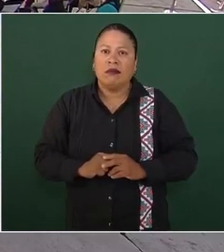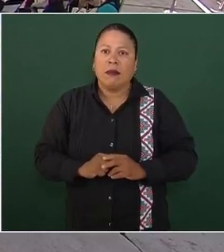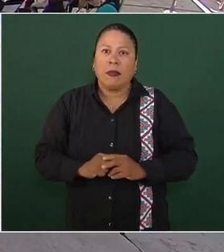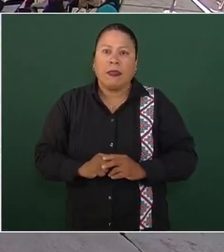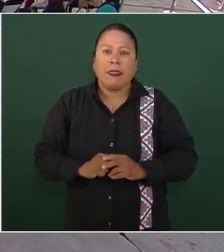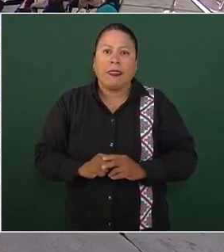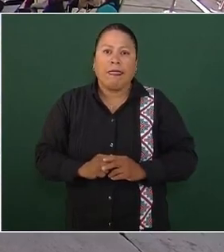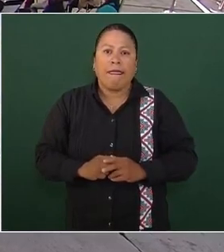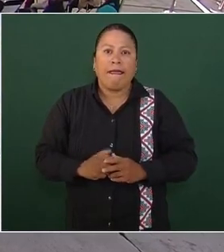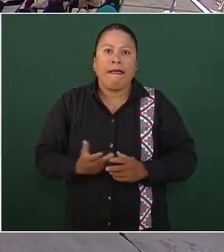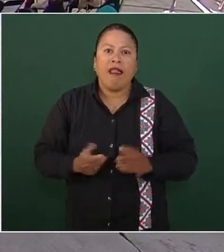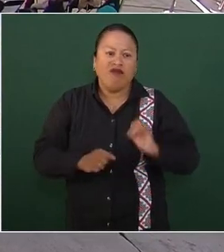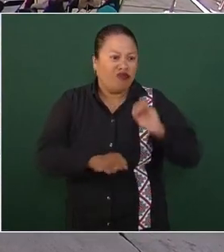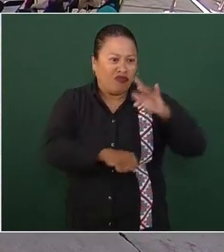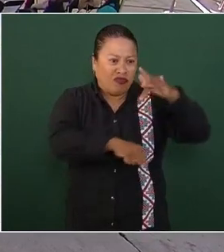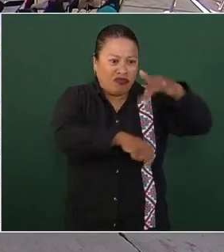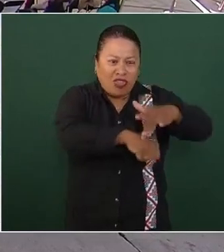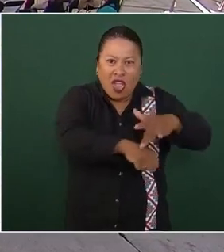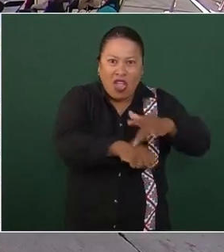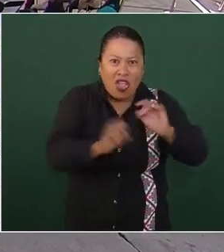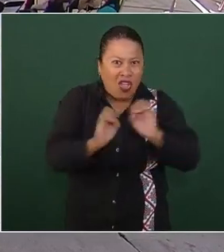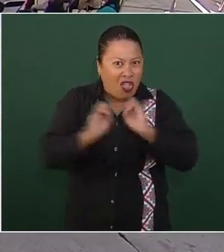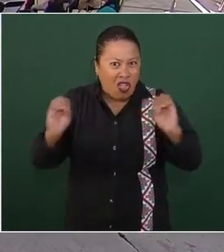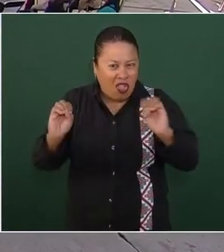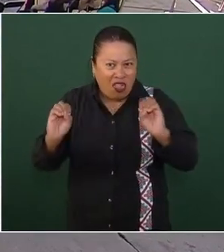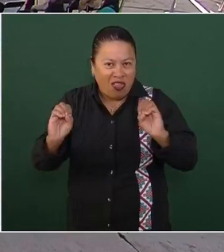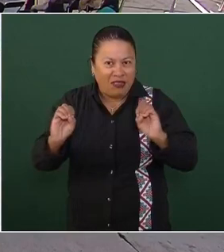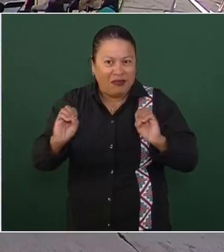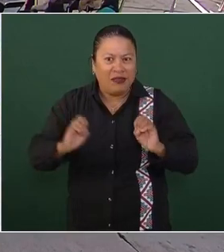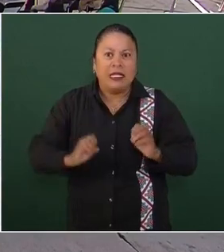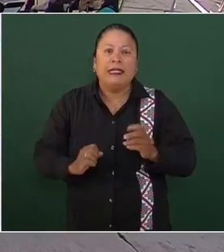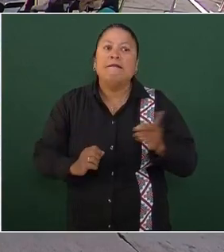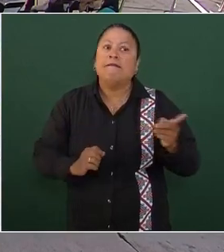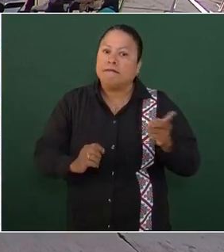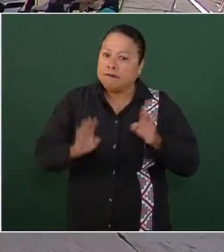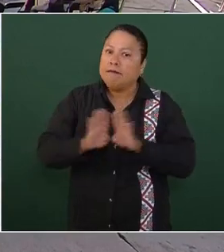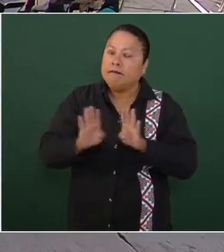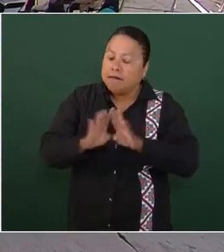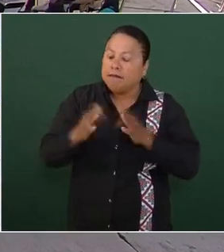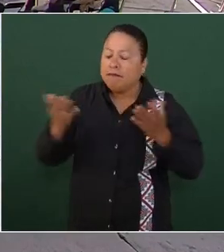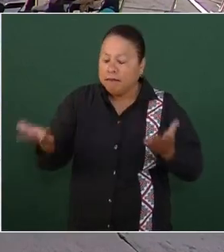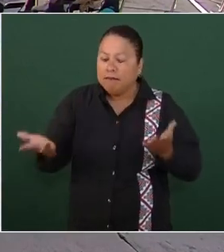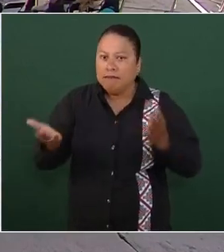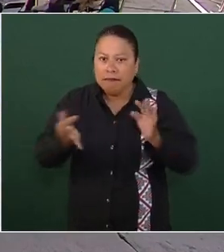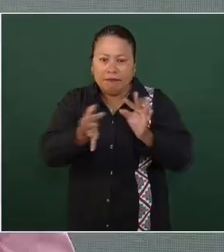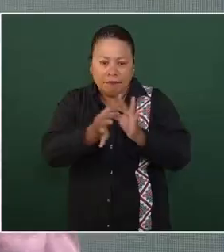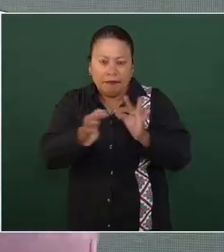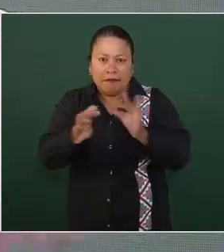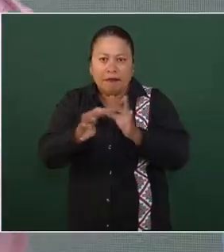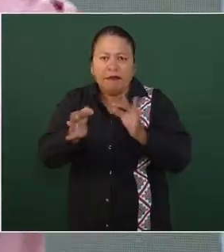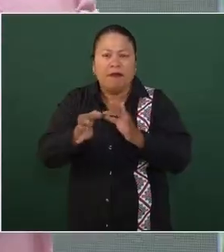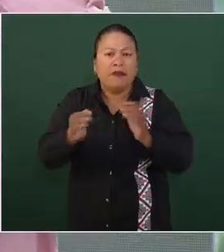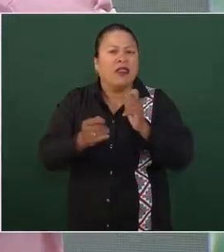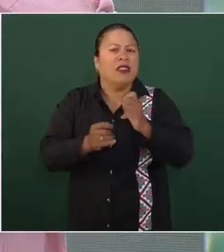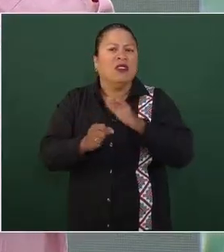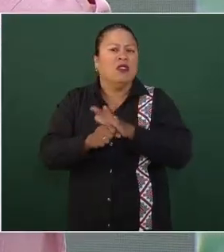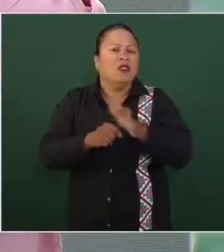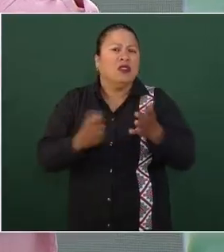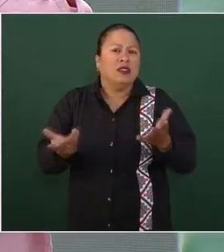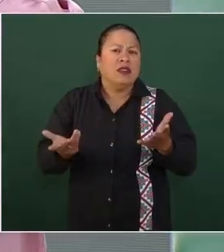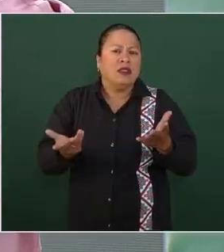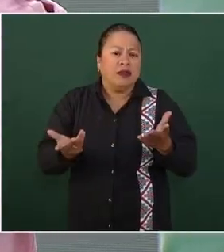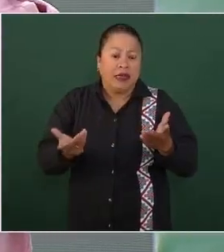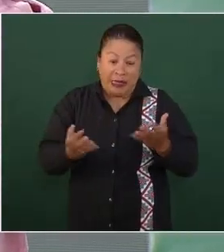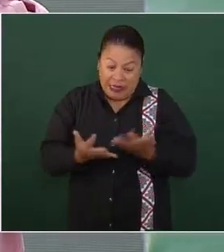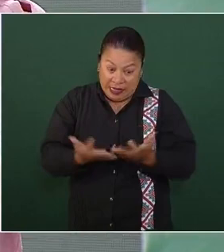las tocó aunque planteó la entrega de